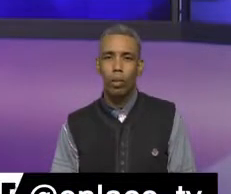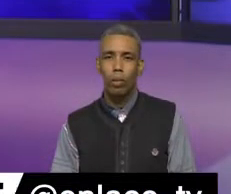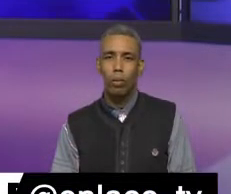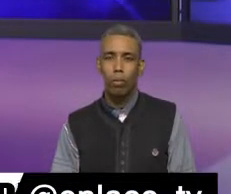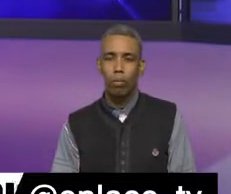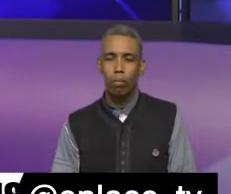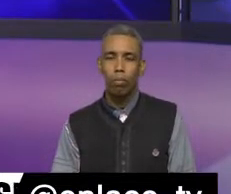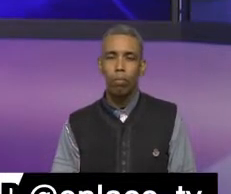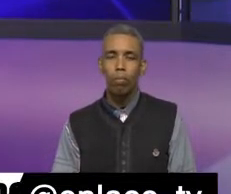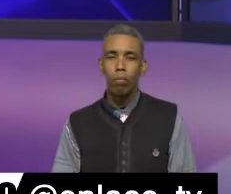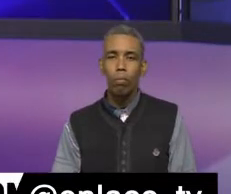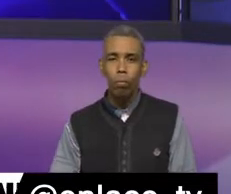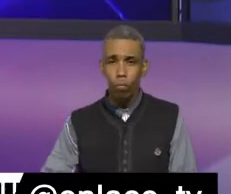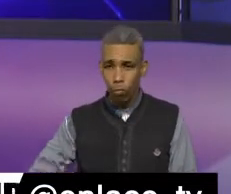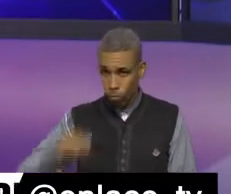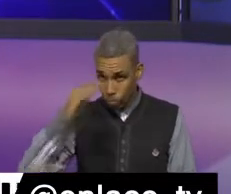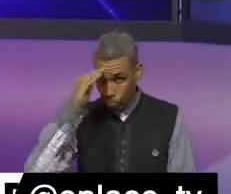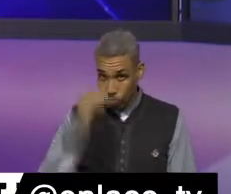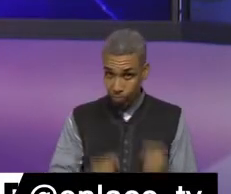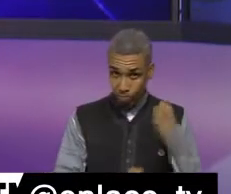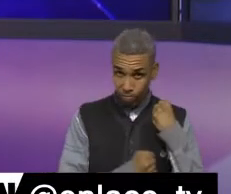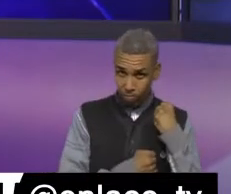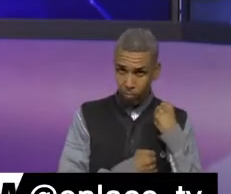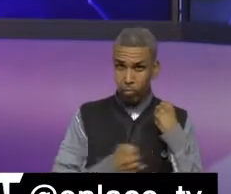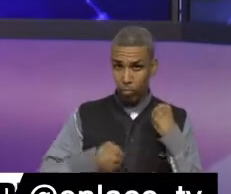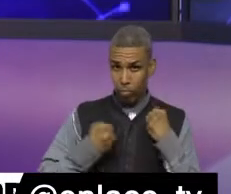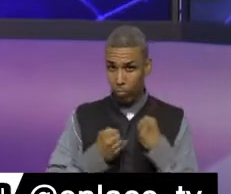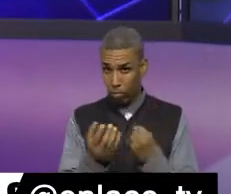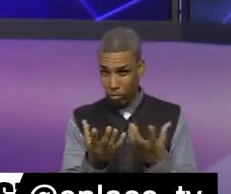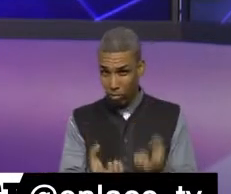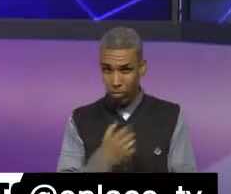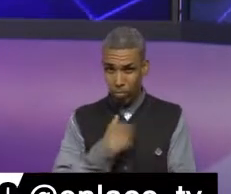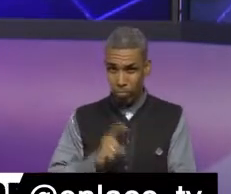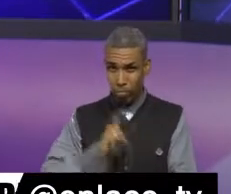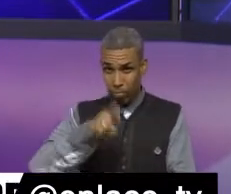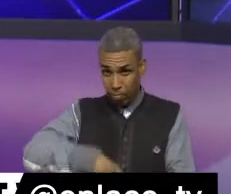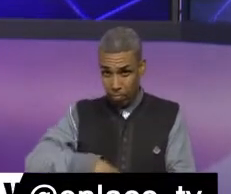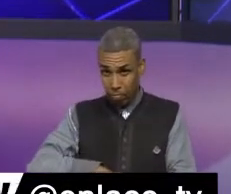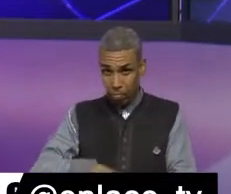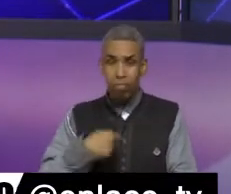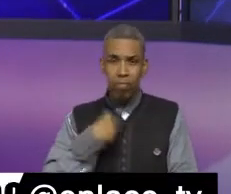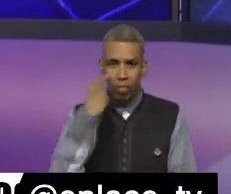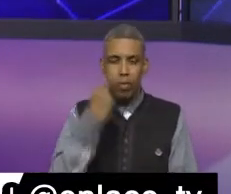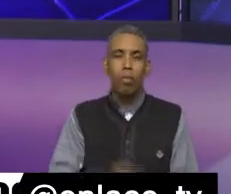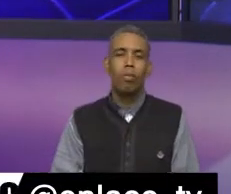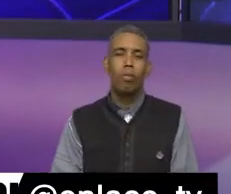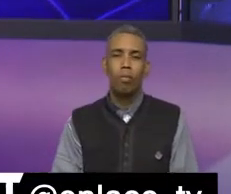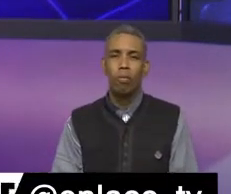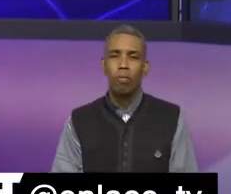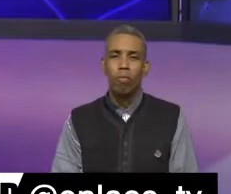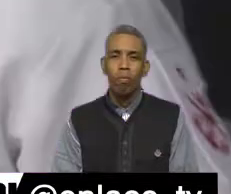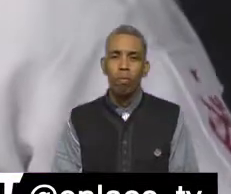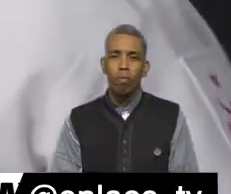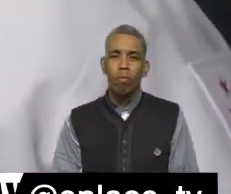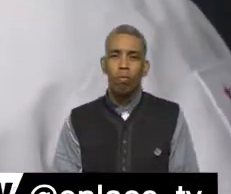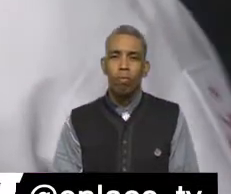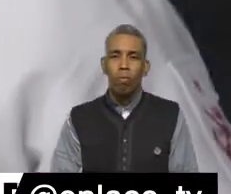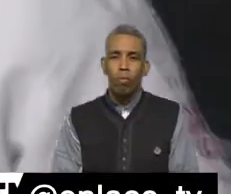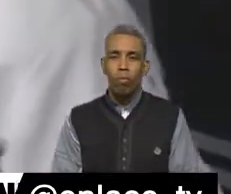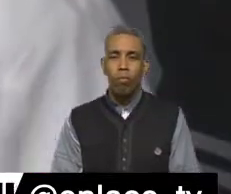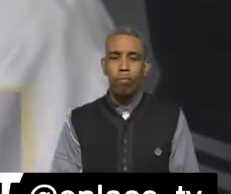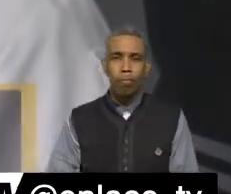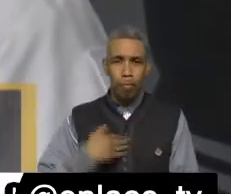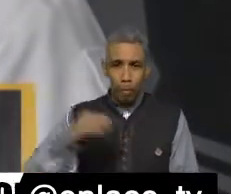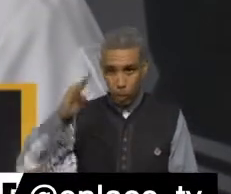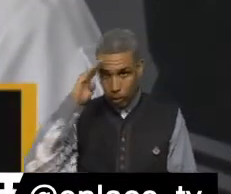La Armada Nacional abrió inscripciones para los jóvenes que deseen definir su situación militar. La Armada Nacional